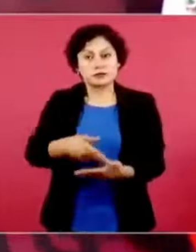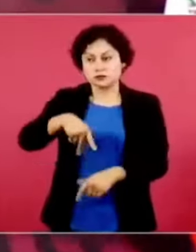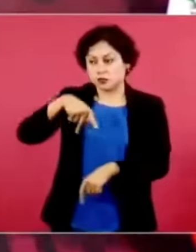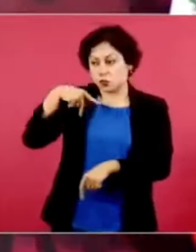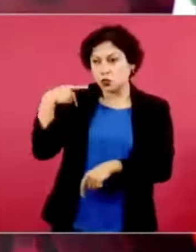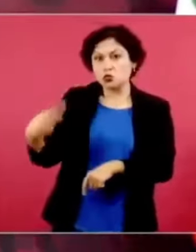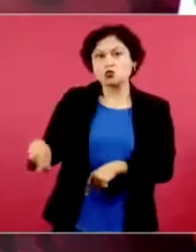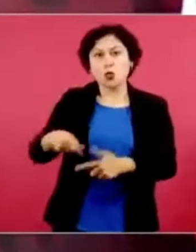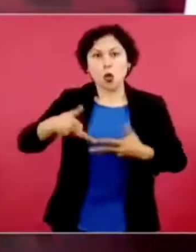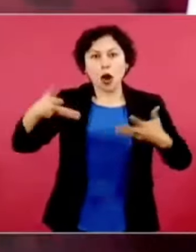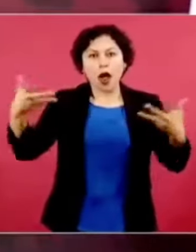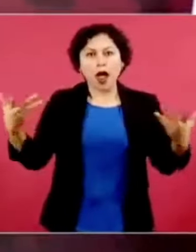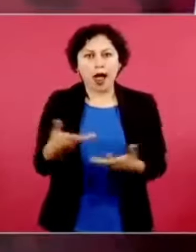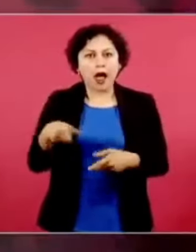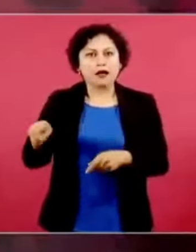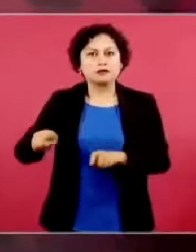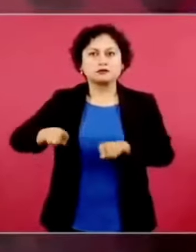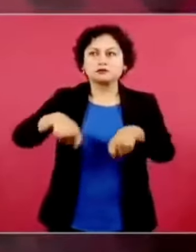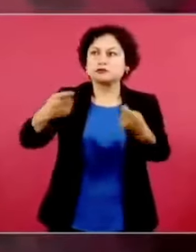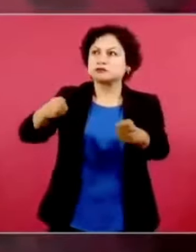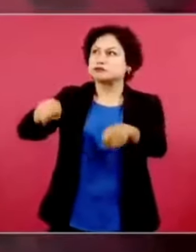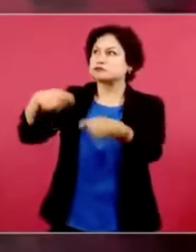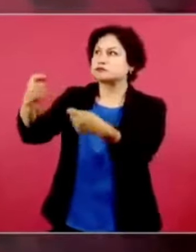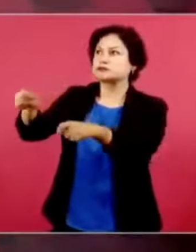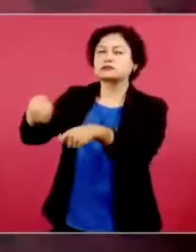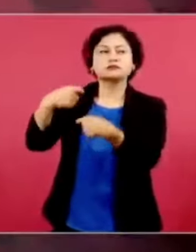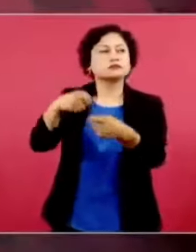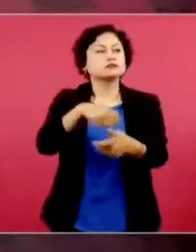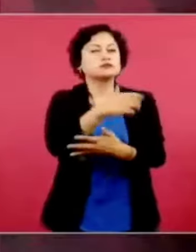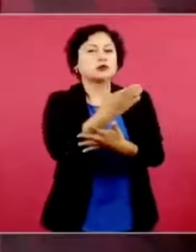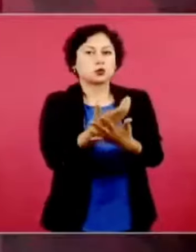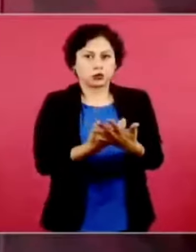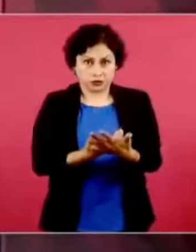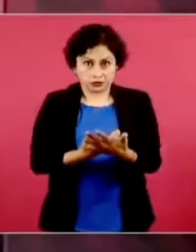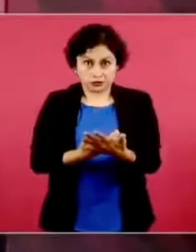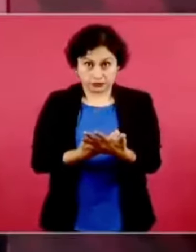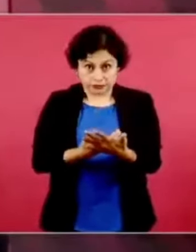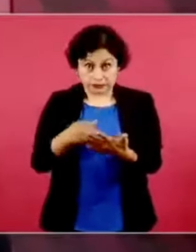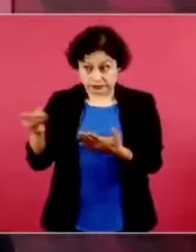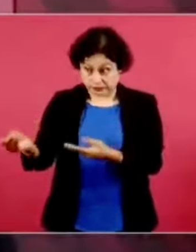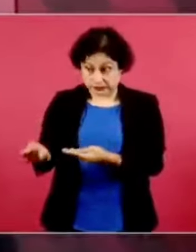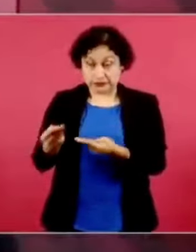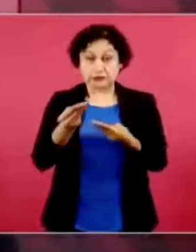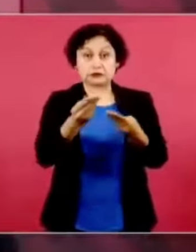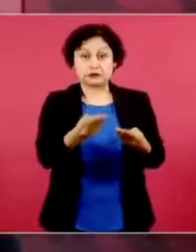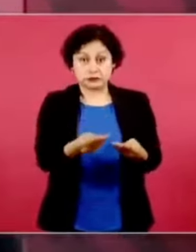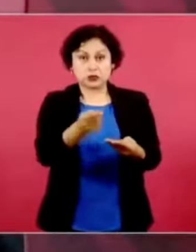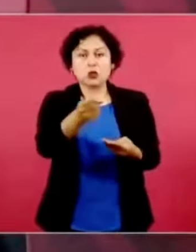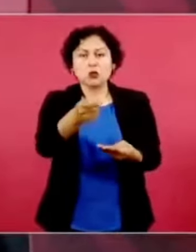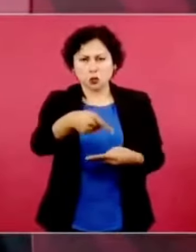que han otorgado, y hagan una revisión quiénes